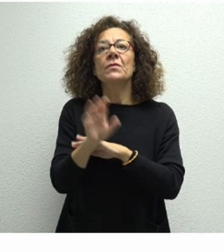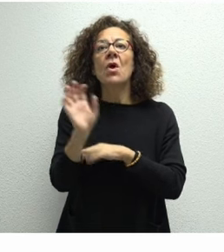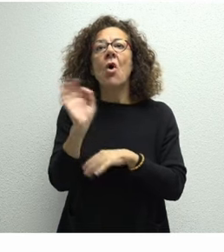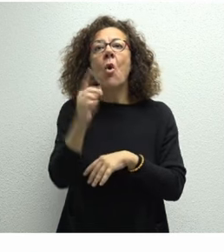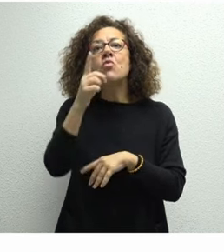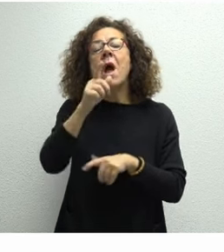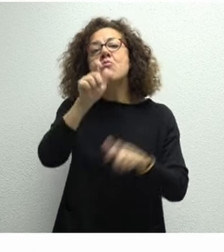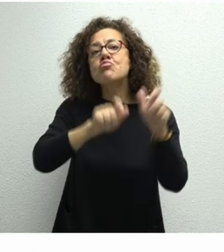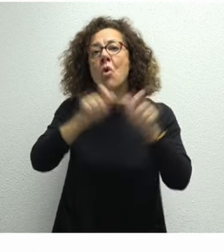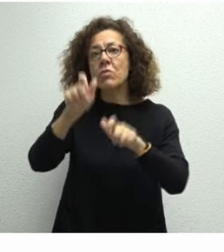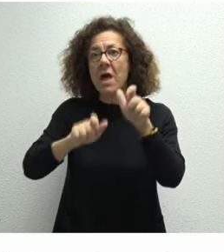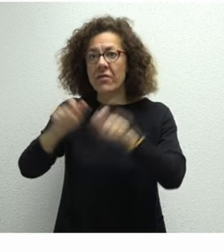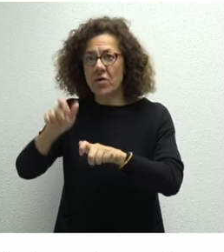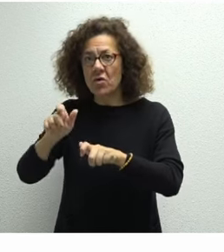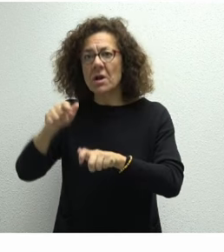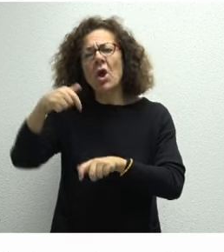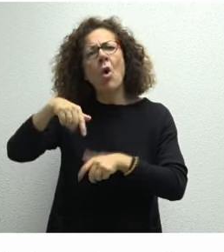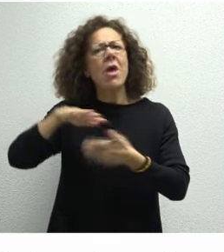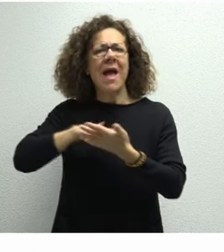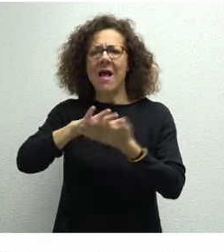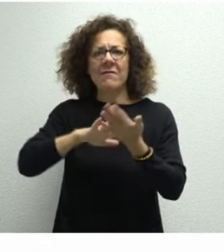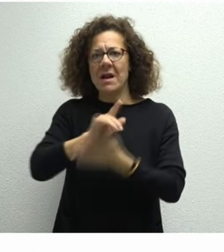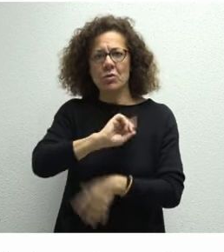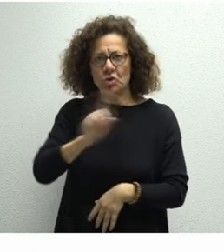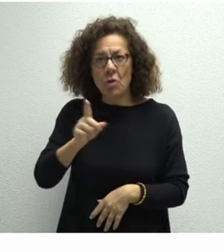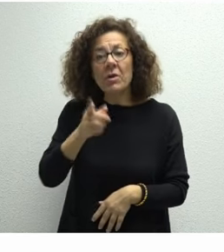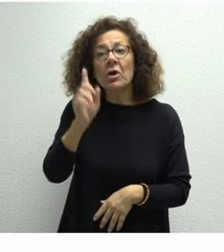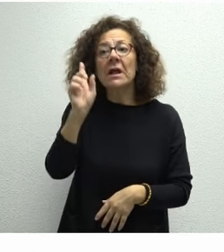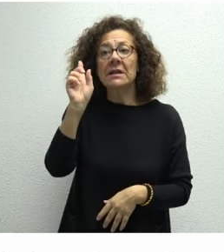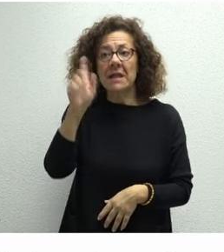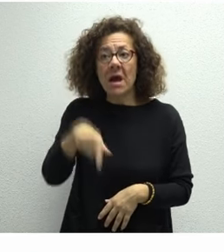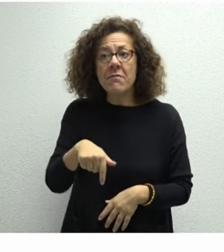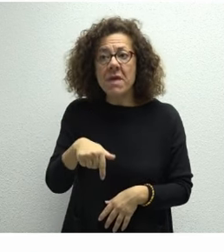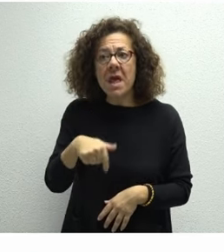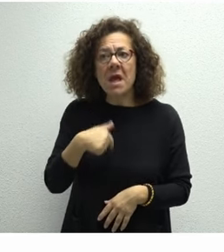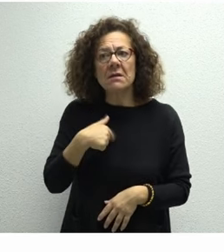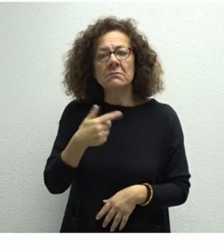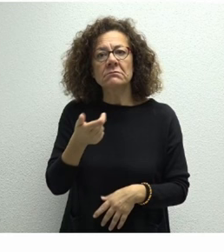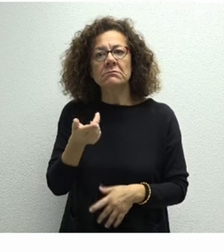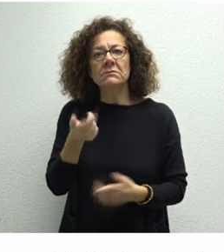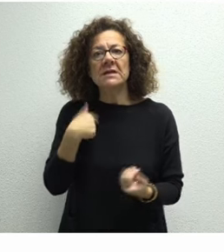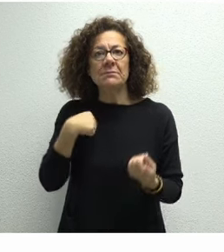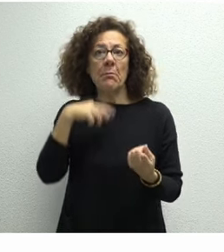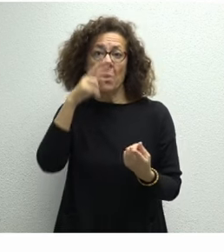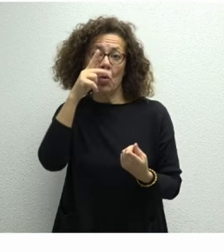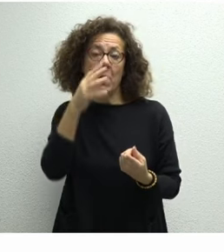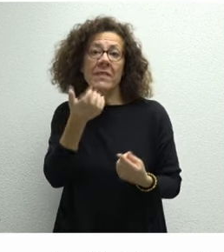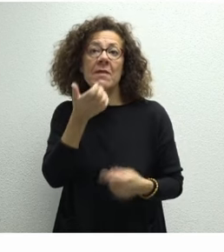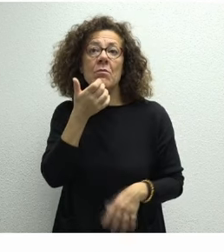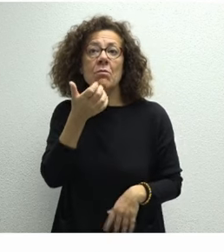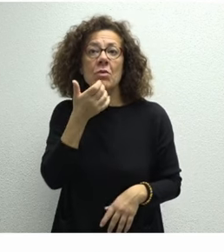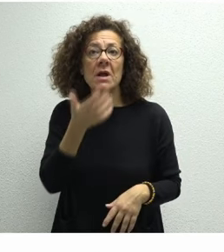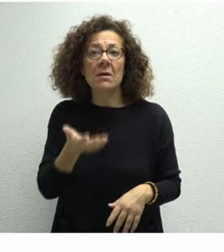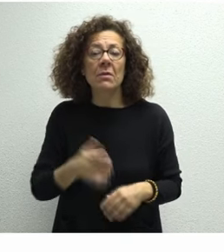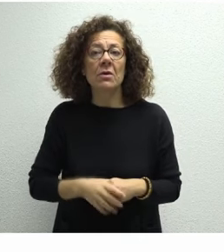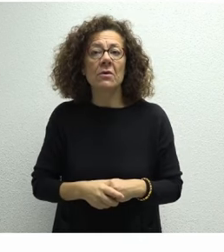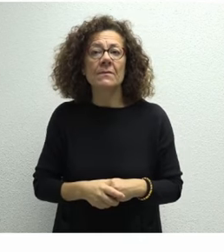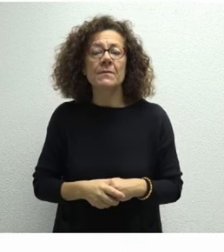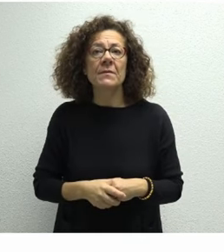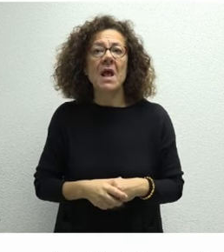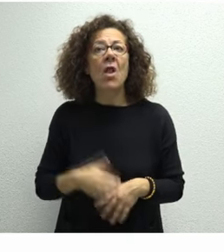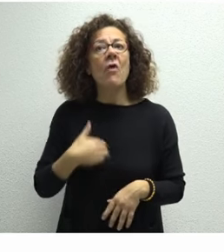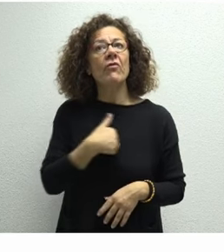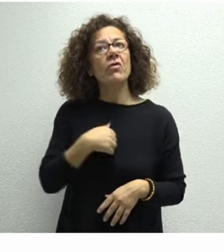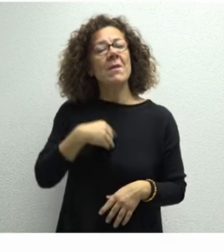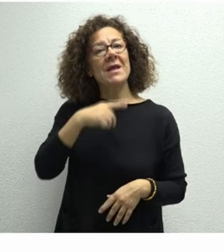una población de la que no hablaremos hoy no pero que es altamente preocupante como es el el funcionamiento